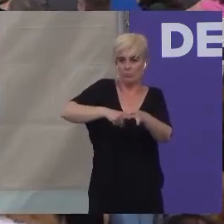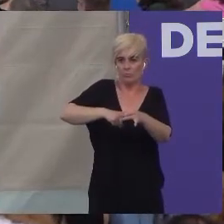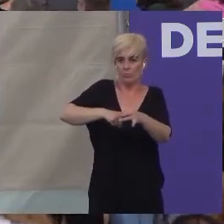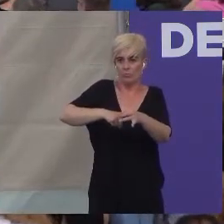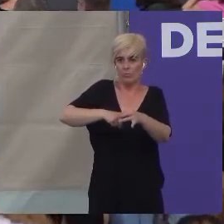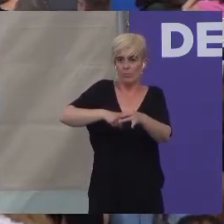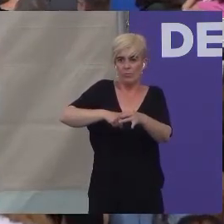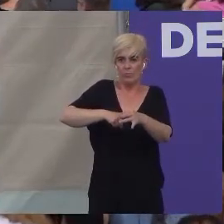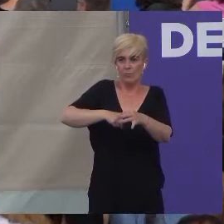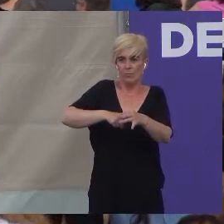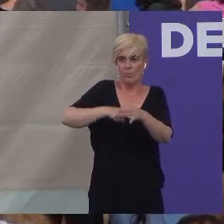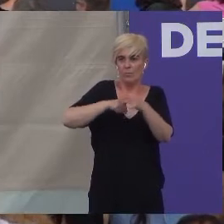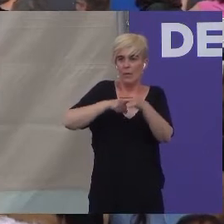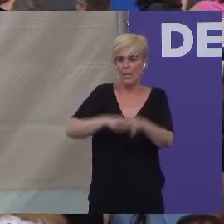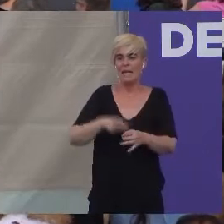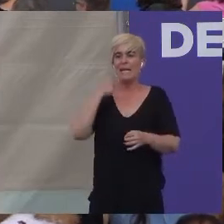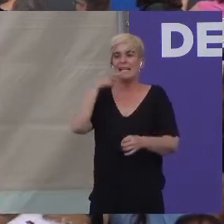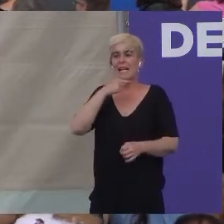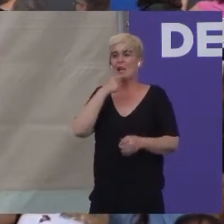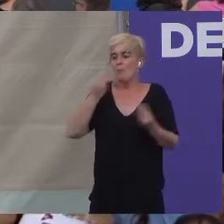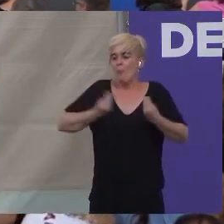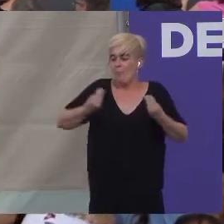Que nos haga agradable la vida.